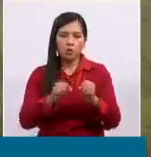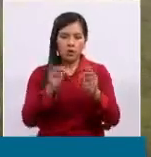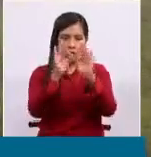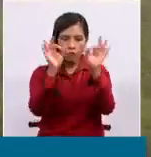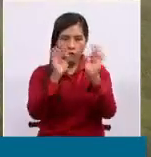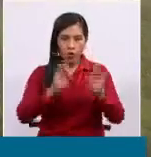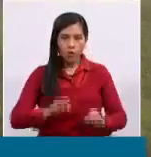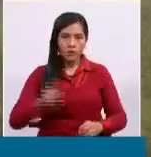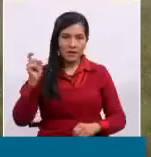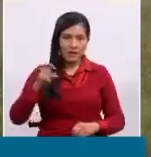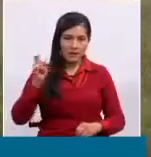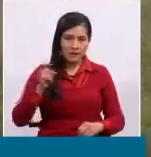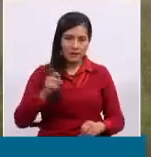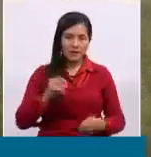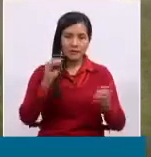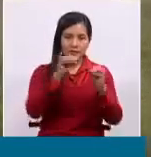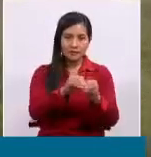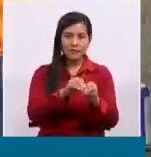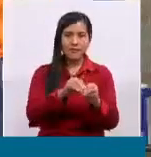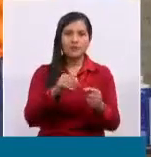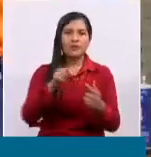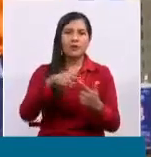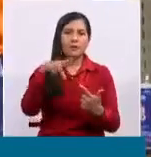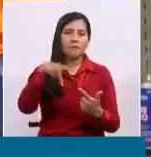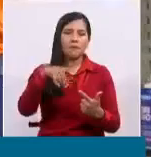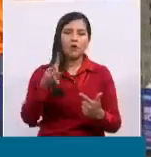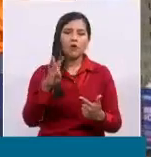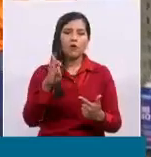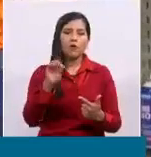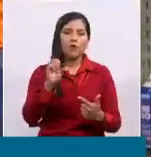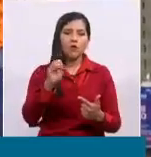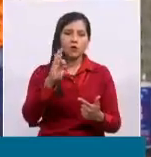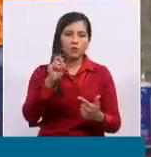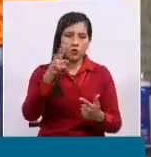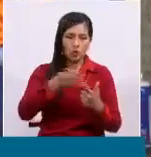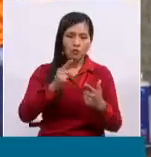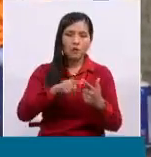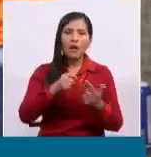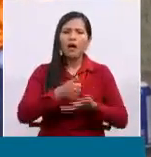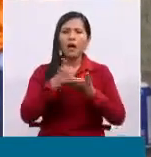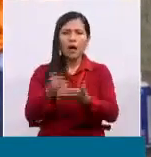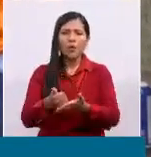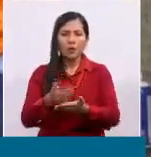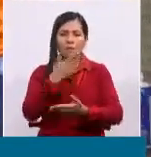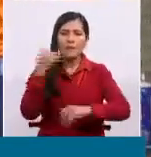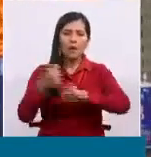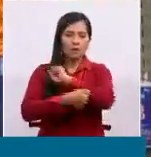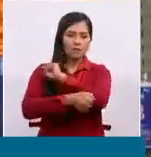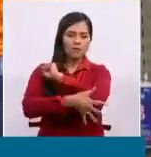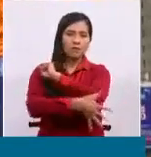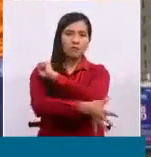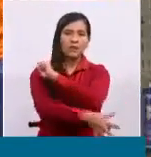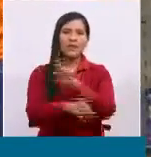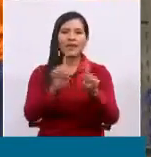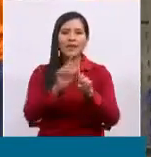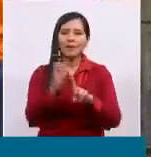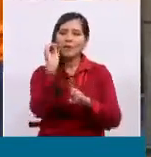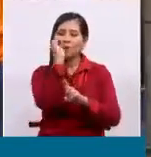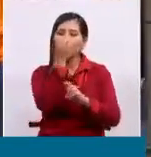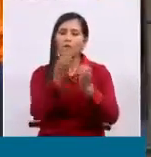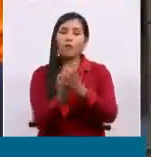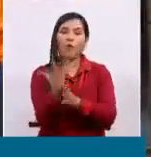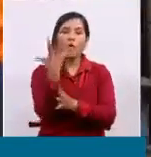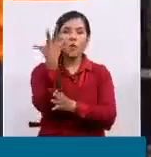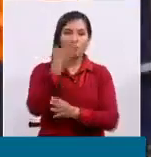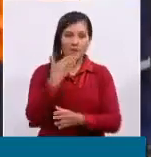formulaciones requeridas. Este macronutriente nos sirve para el crecimiento de las raíces y la floración. Por último, tenemos el